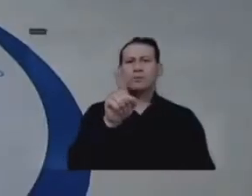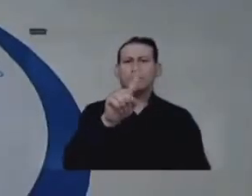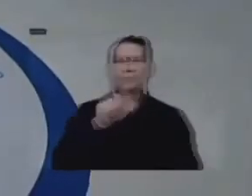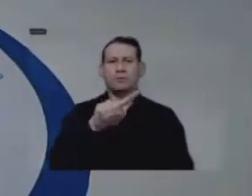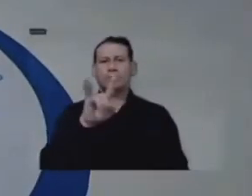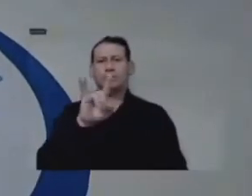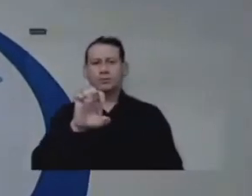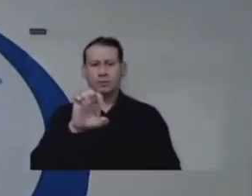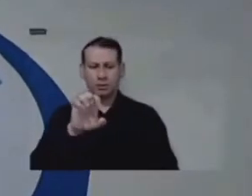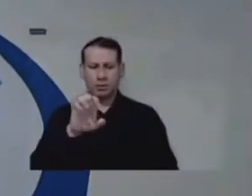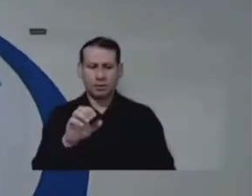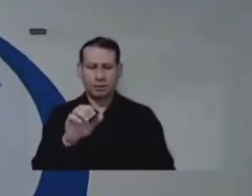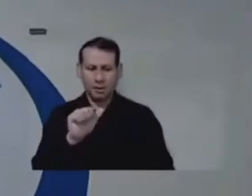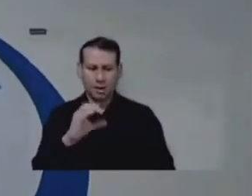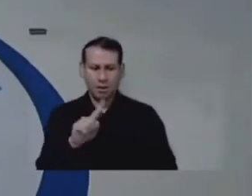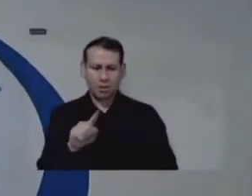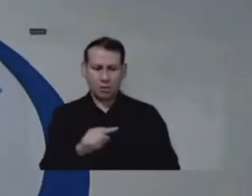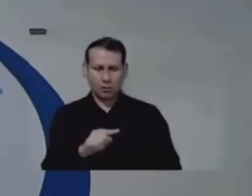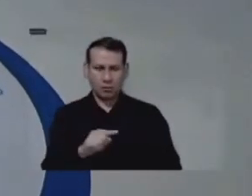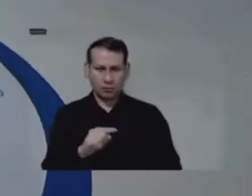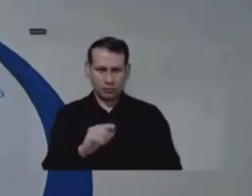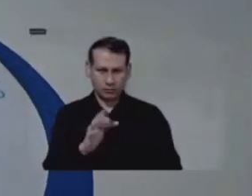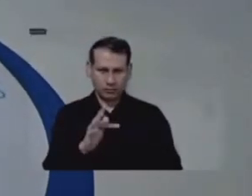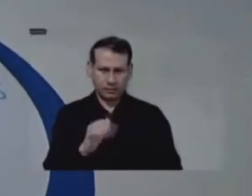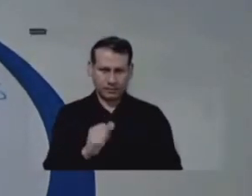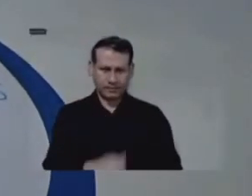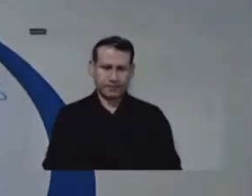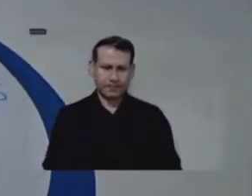Muchas gracias, Dianita. Bueno, primero